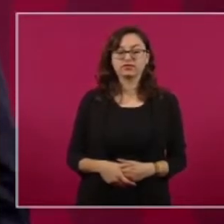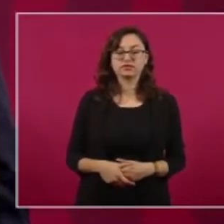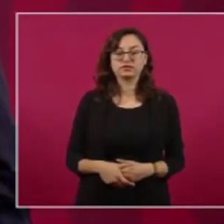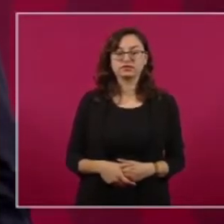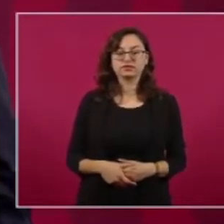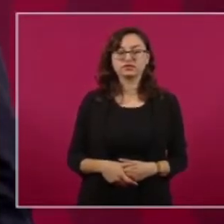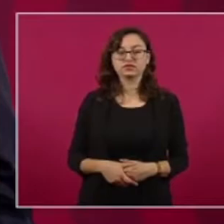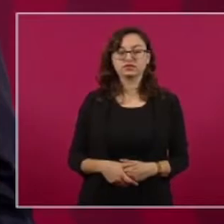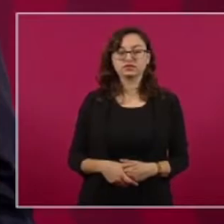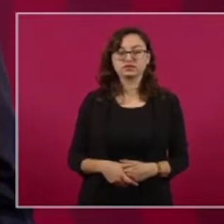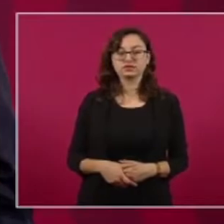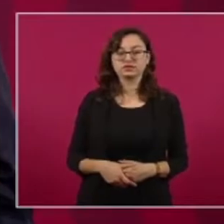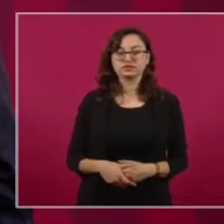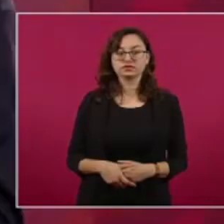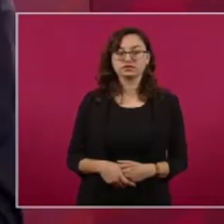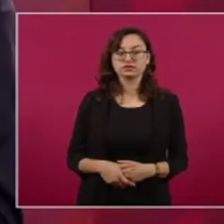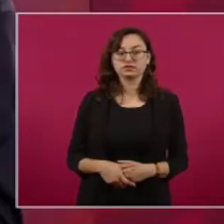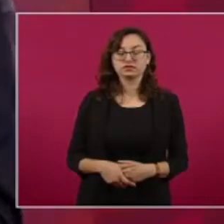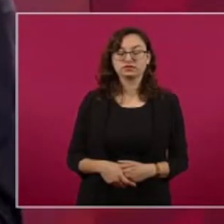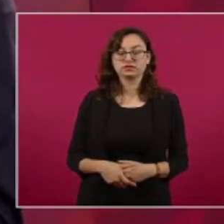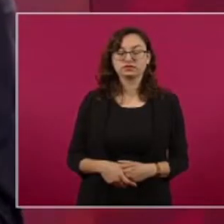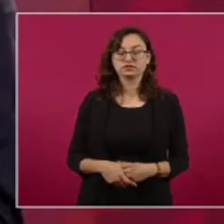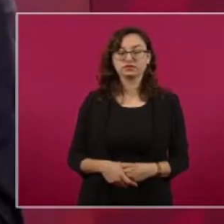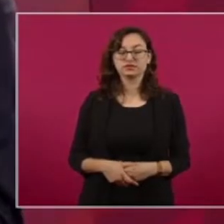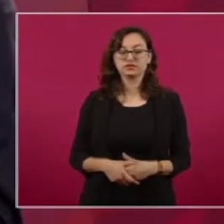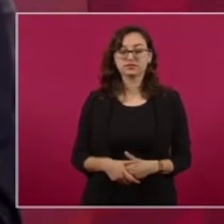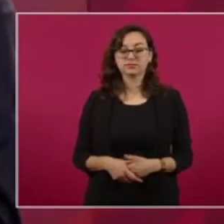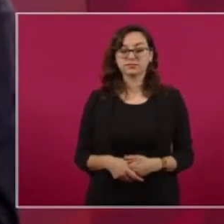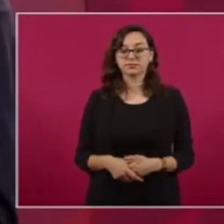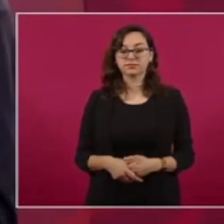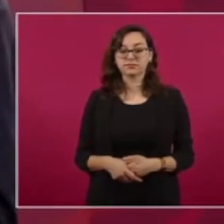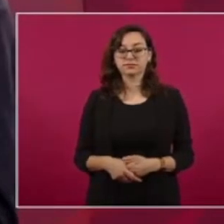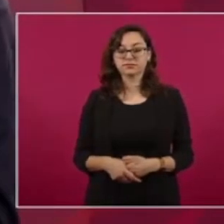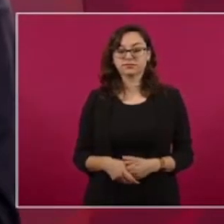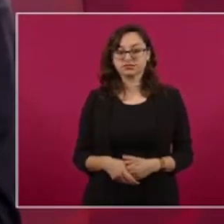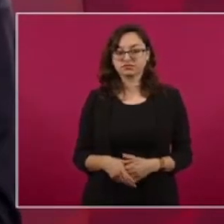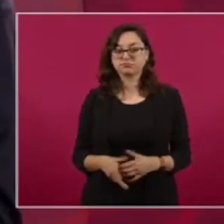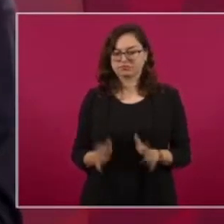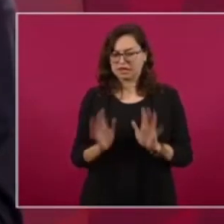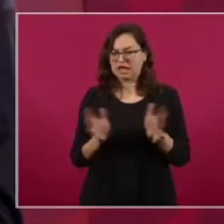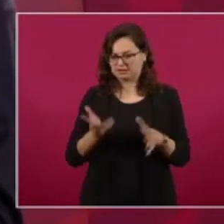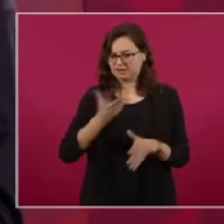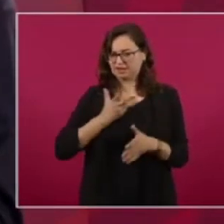ya estamos haciendo un inventario